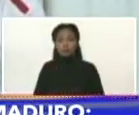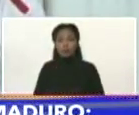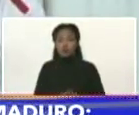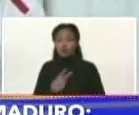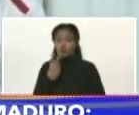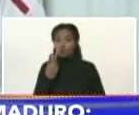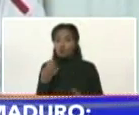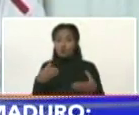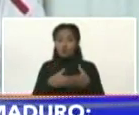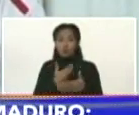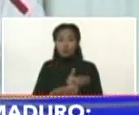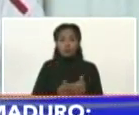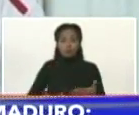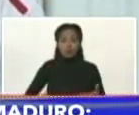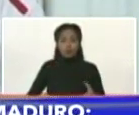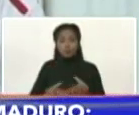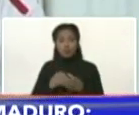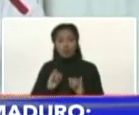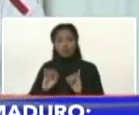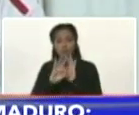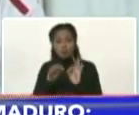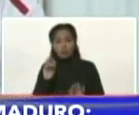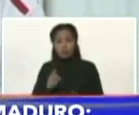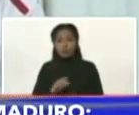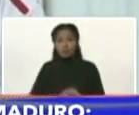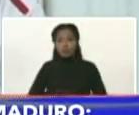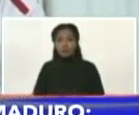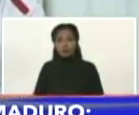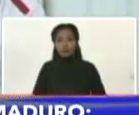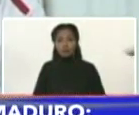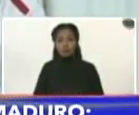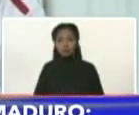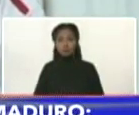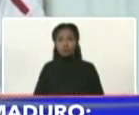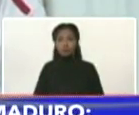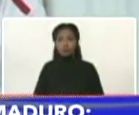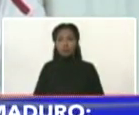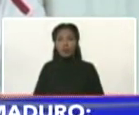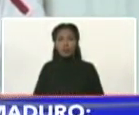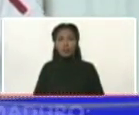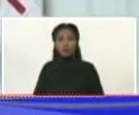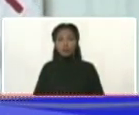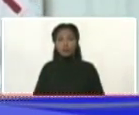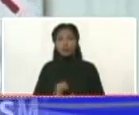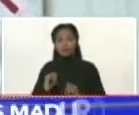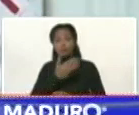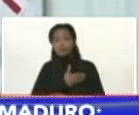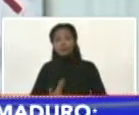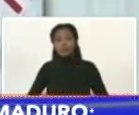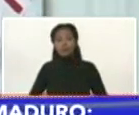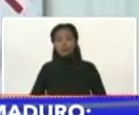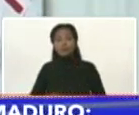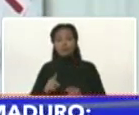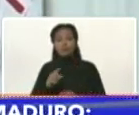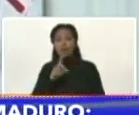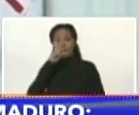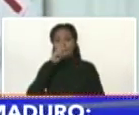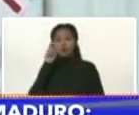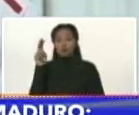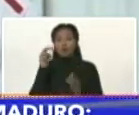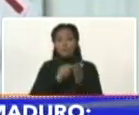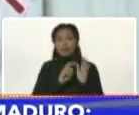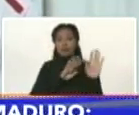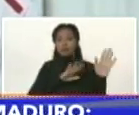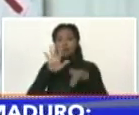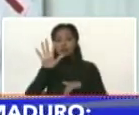presidente del partido Petit de Salín. Fue candidato a presidente en el año 2015. Y ha